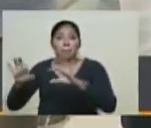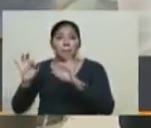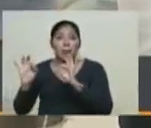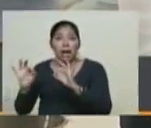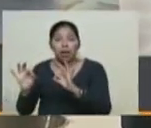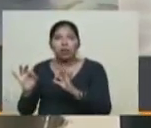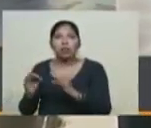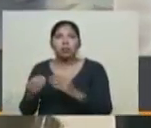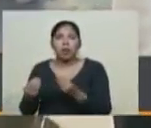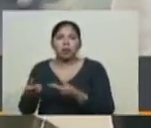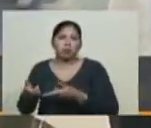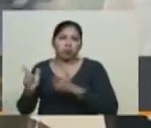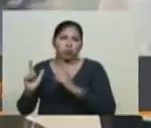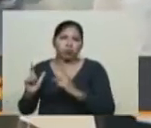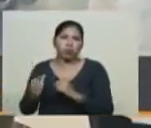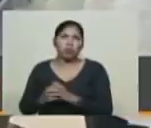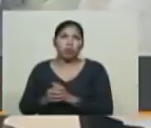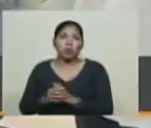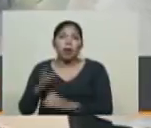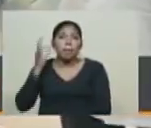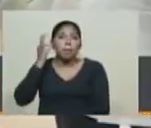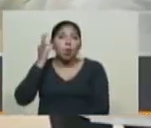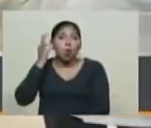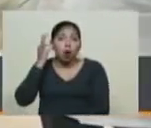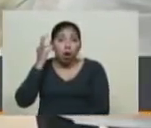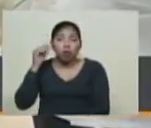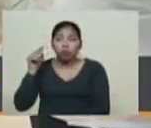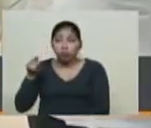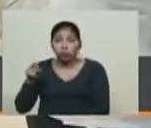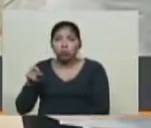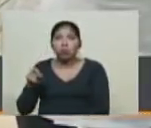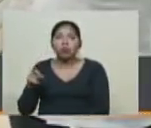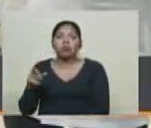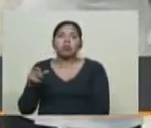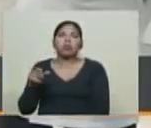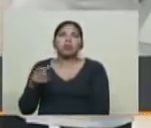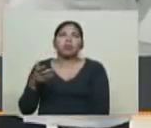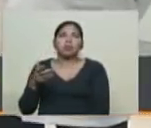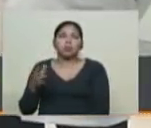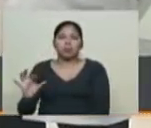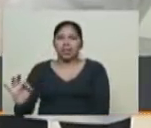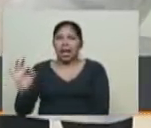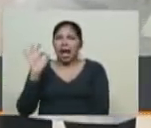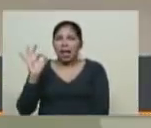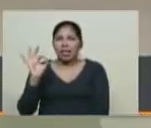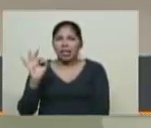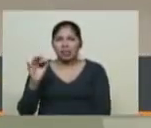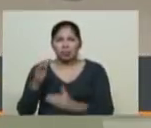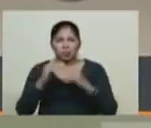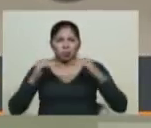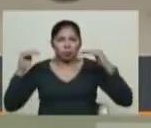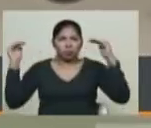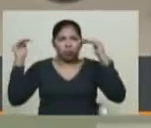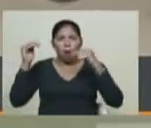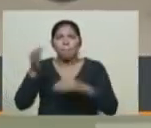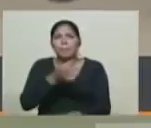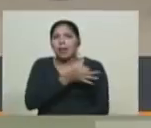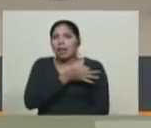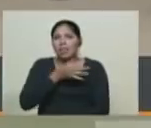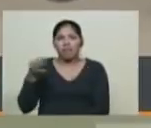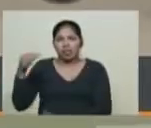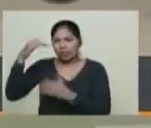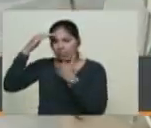que permiten que nuestras mujeres tengan una calidad, una atención perfecta